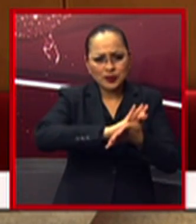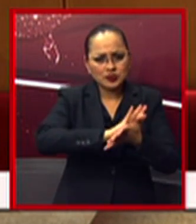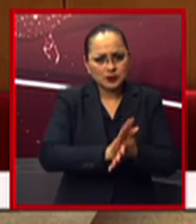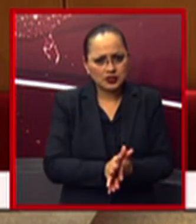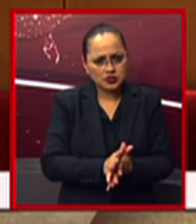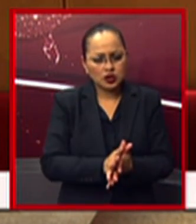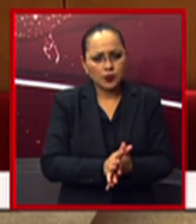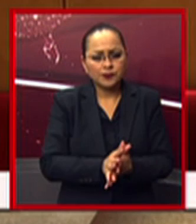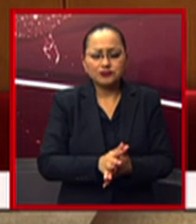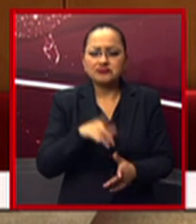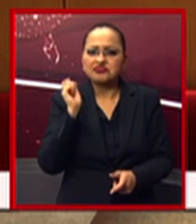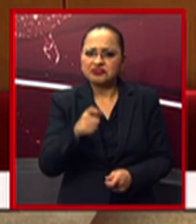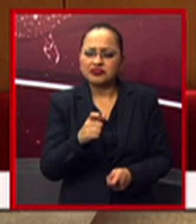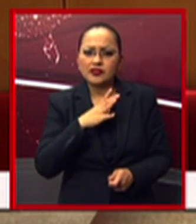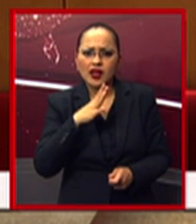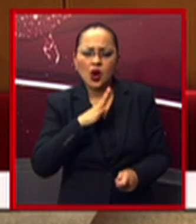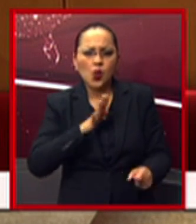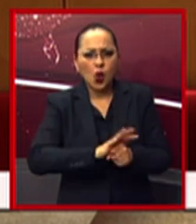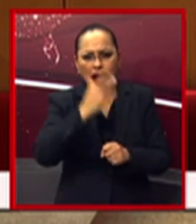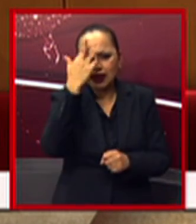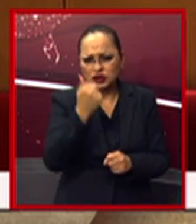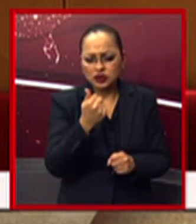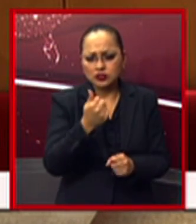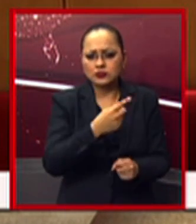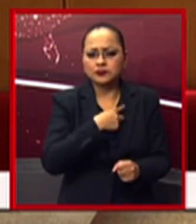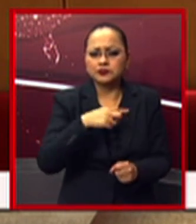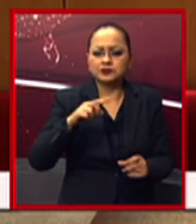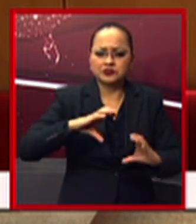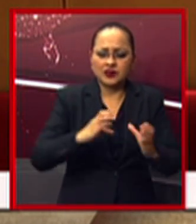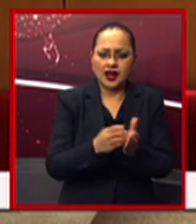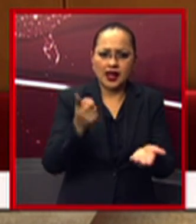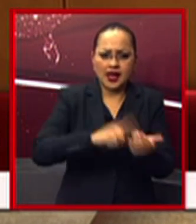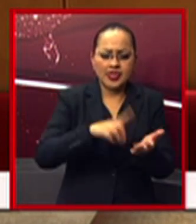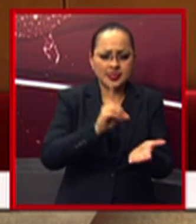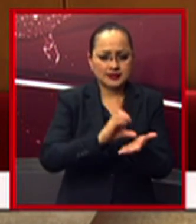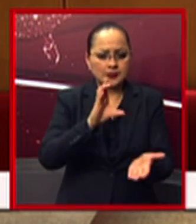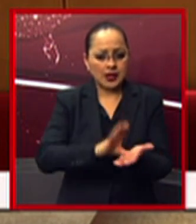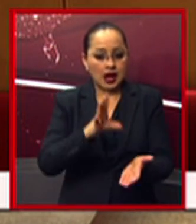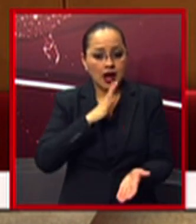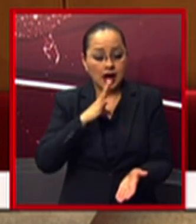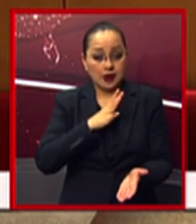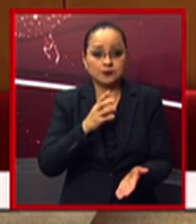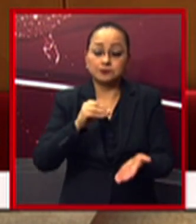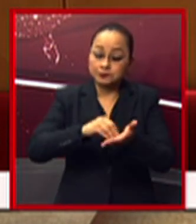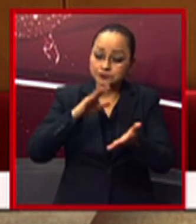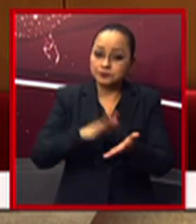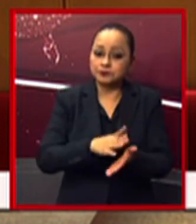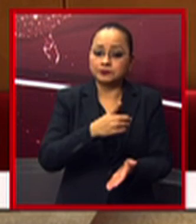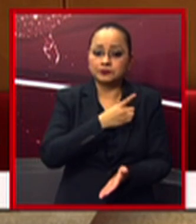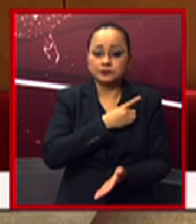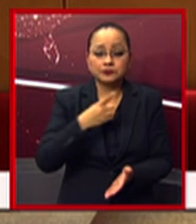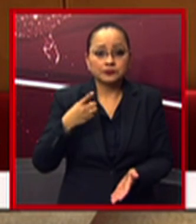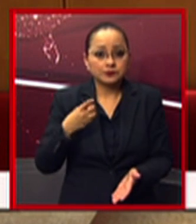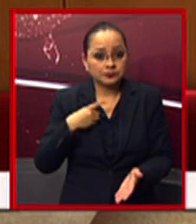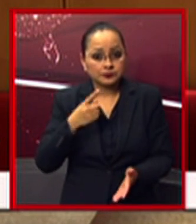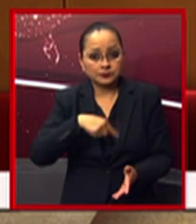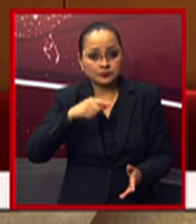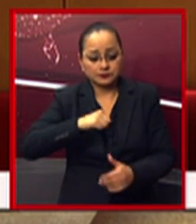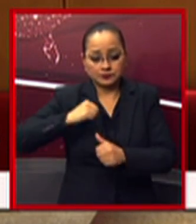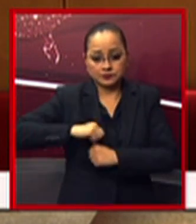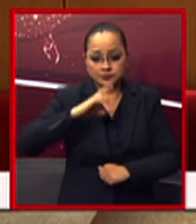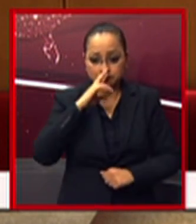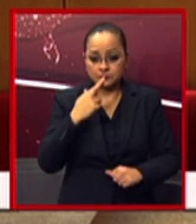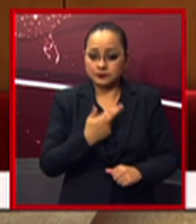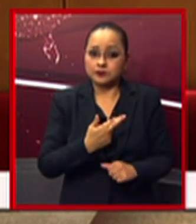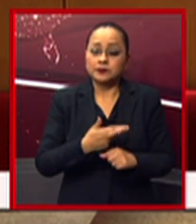discriminación motivada, entre otras cosas, por las discapacidades. Establece la obligación de las